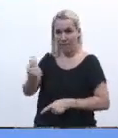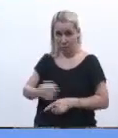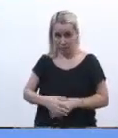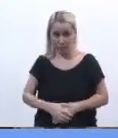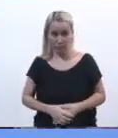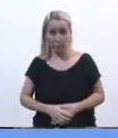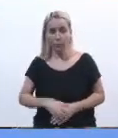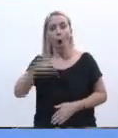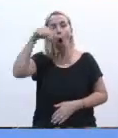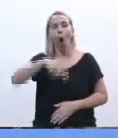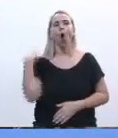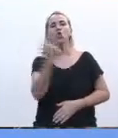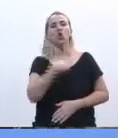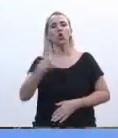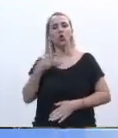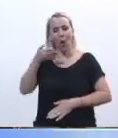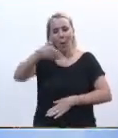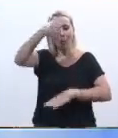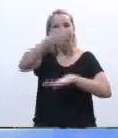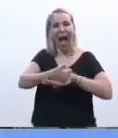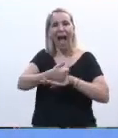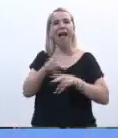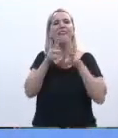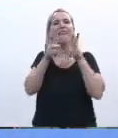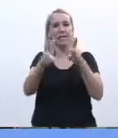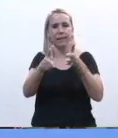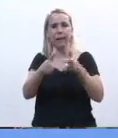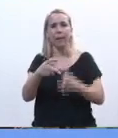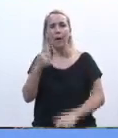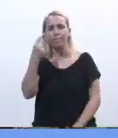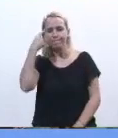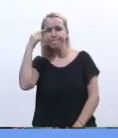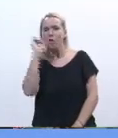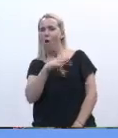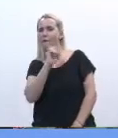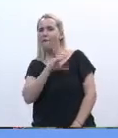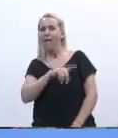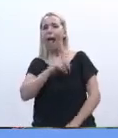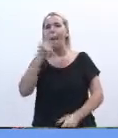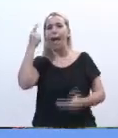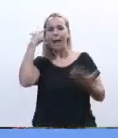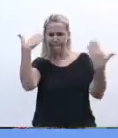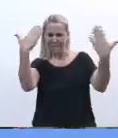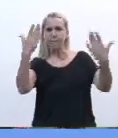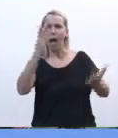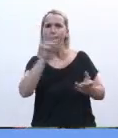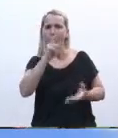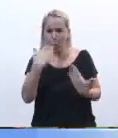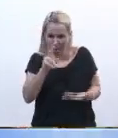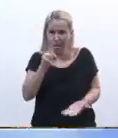Hoy venimos a decirles que se desconfía de la capacidad de las mujeres para